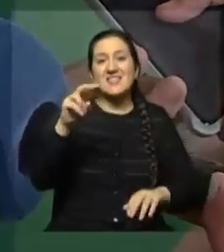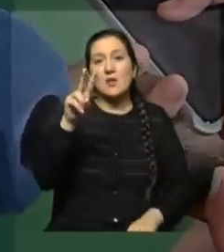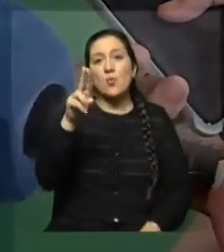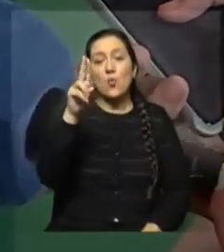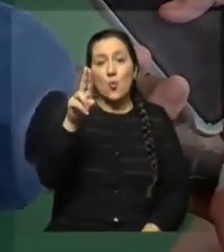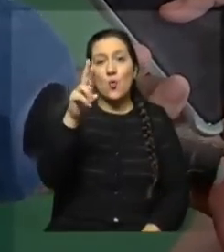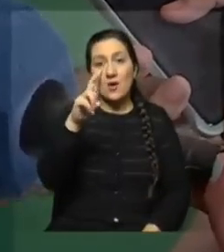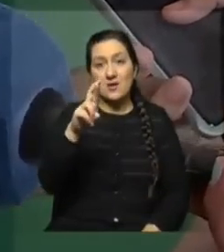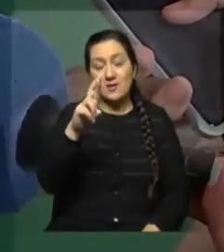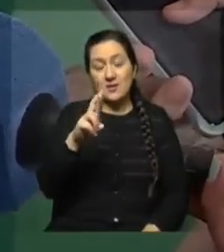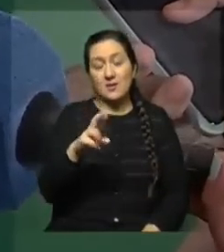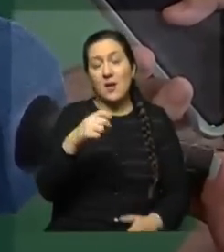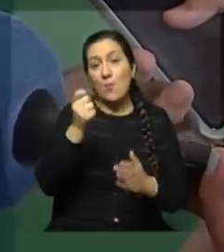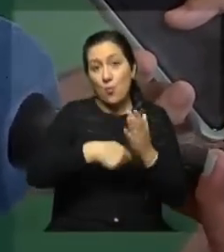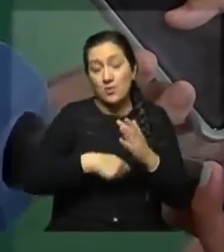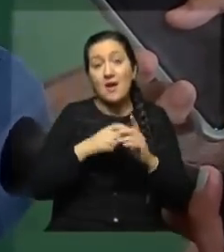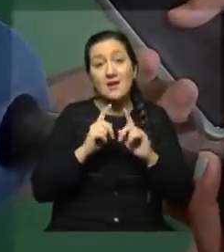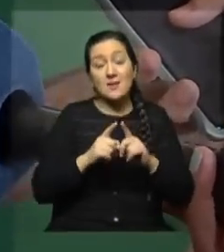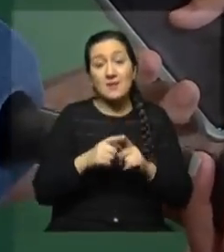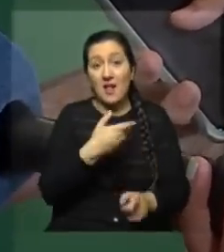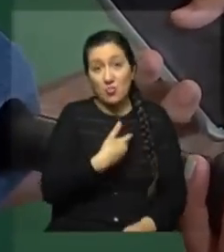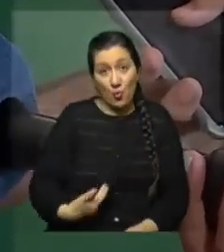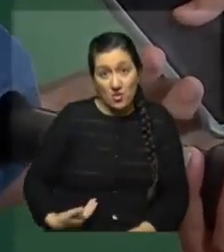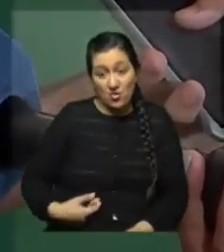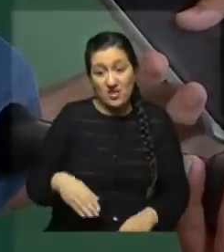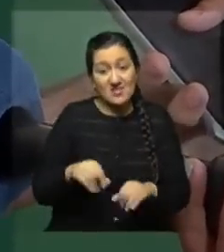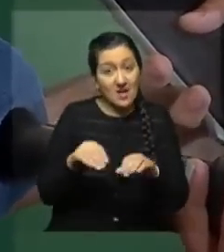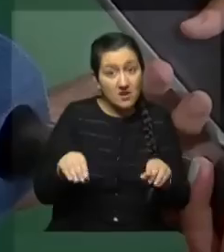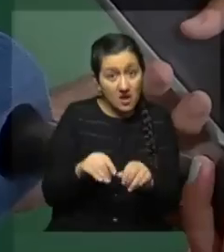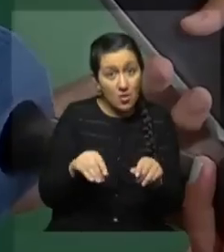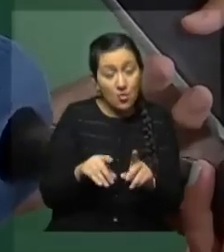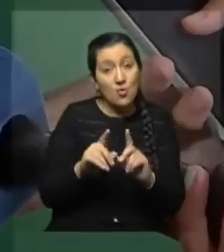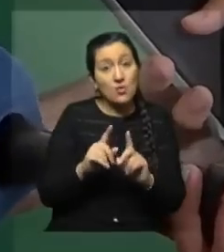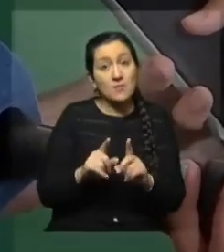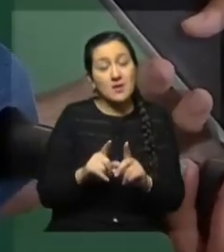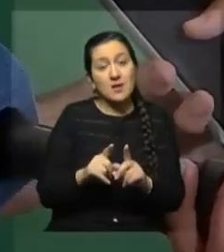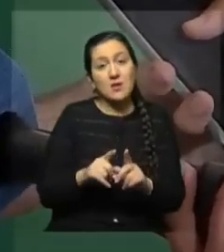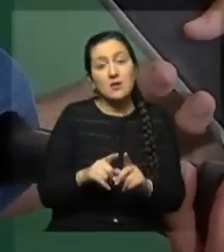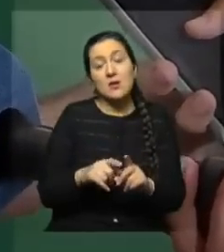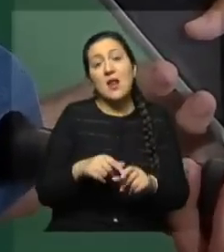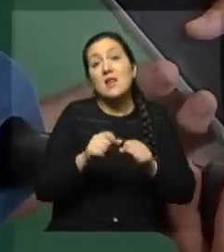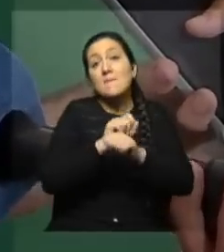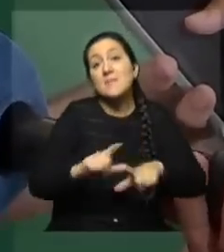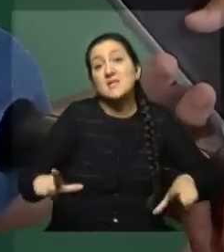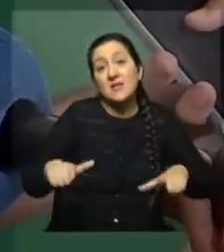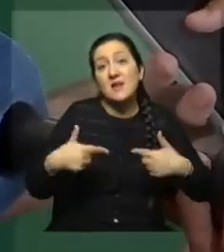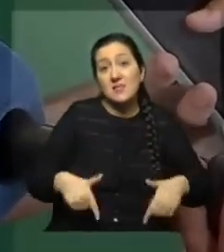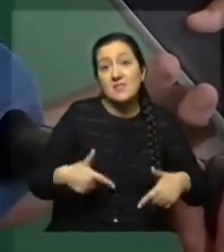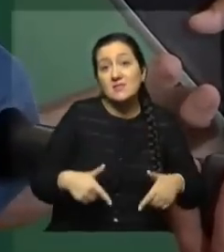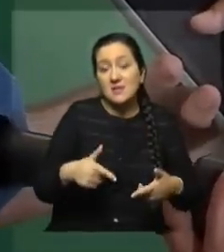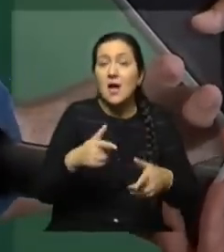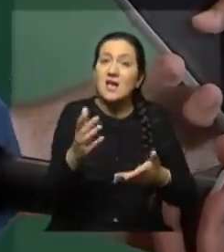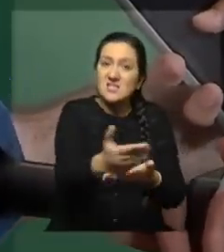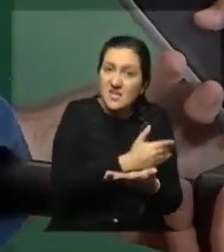casos y además se le cobra el propietario del baldío el costo de la limpieza que realiza la intendencia porque en realidad que debería realizarlo